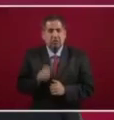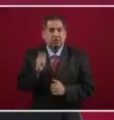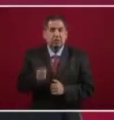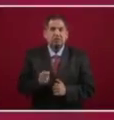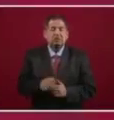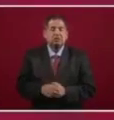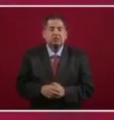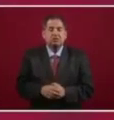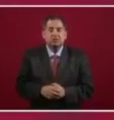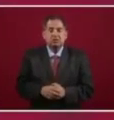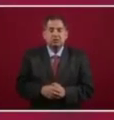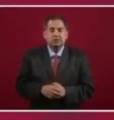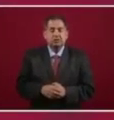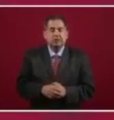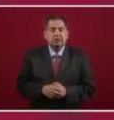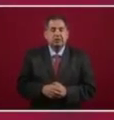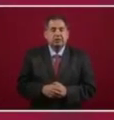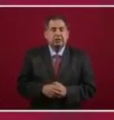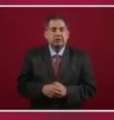que